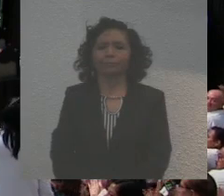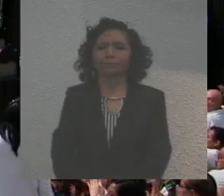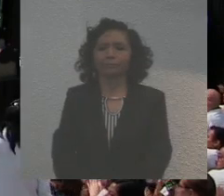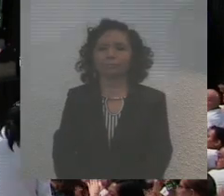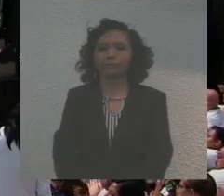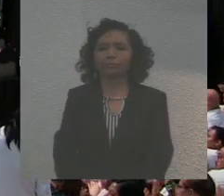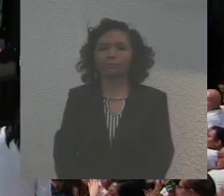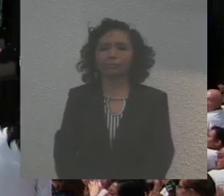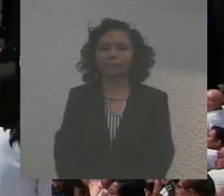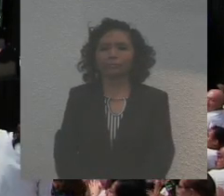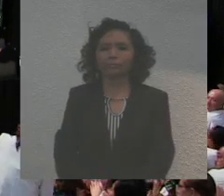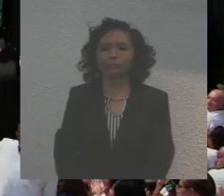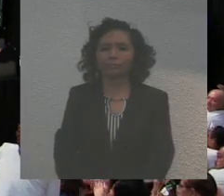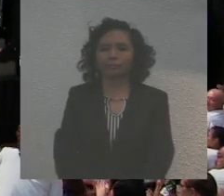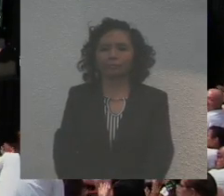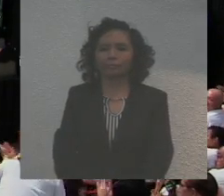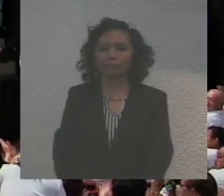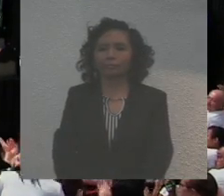Gracias.